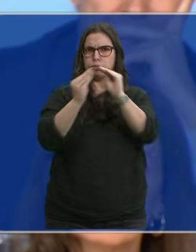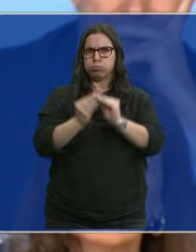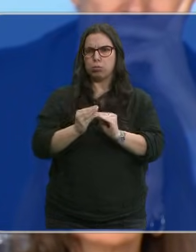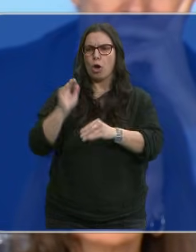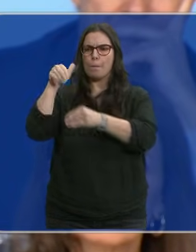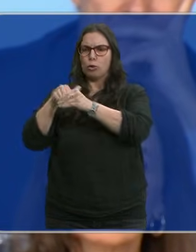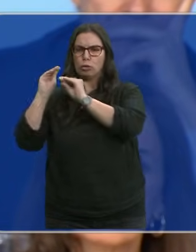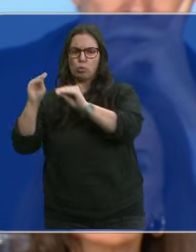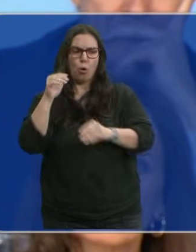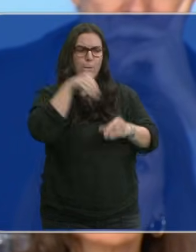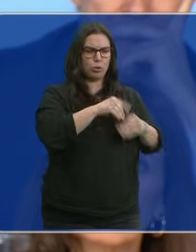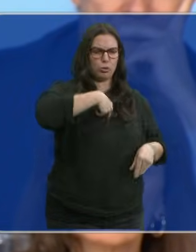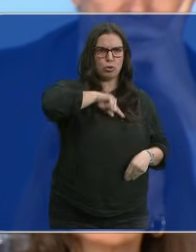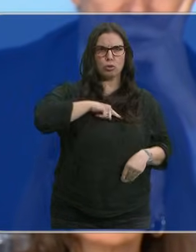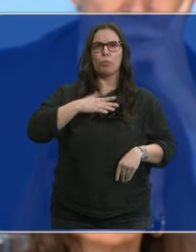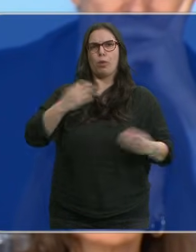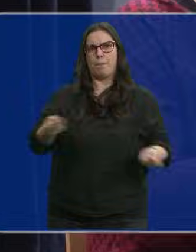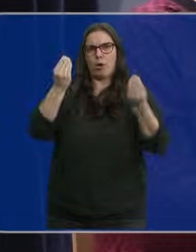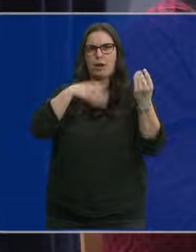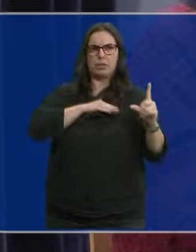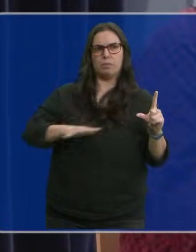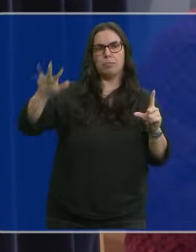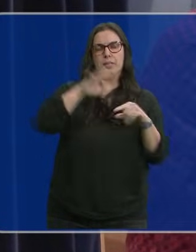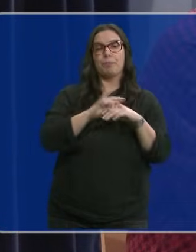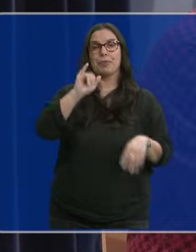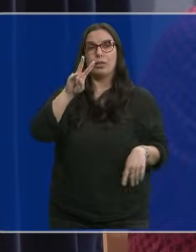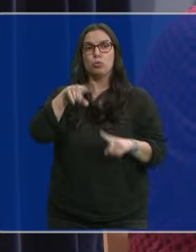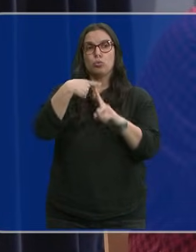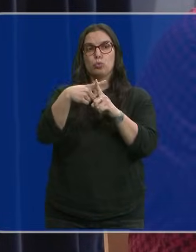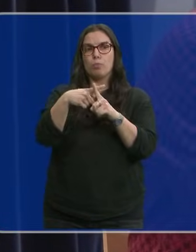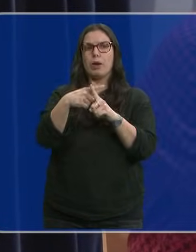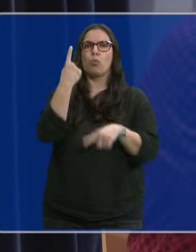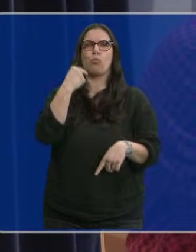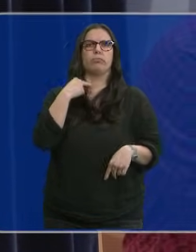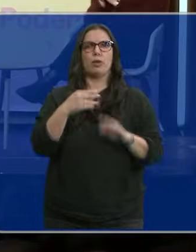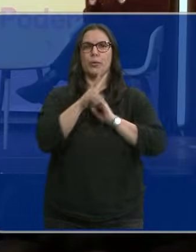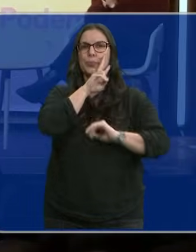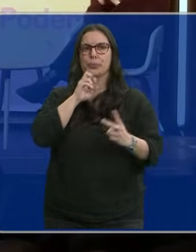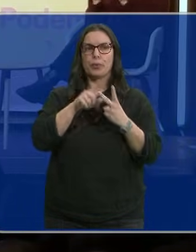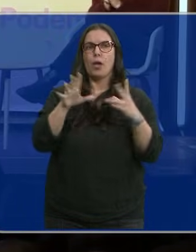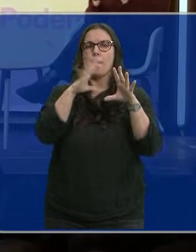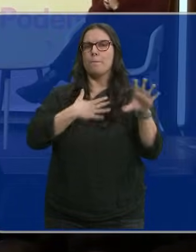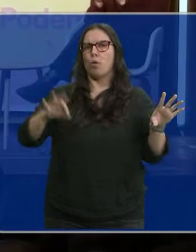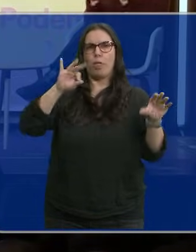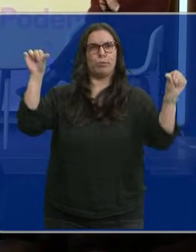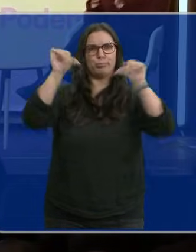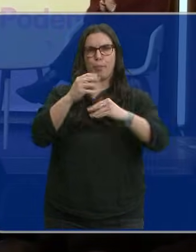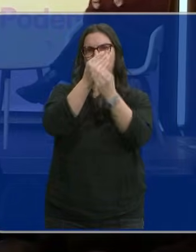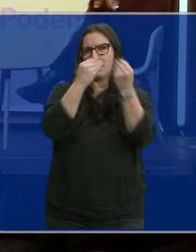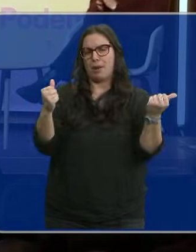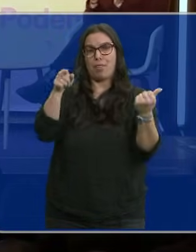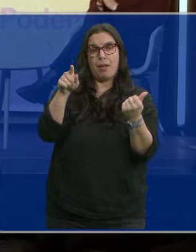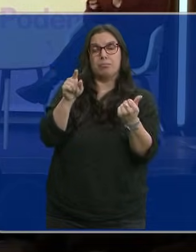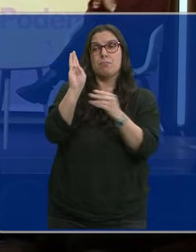votantes y los nuestros que pueden mejorar todo el país. Izquierda Unida Sumar mantiene su escaño, mientras que Podemos se hunde y desaparece de